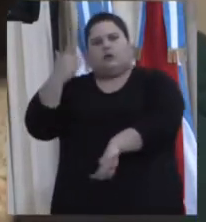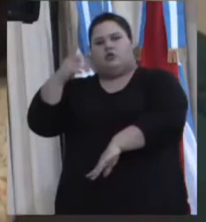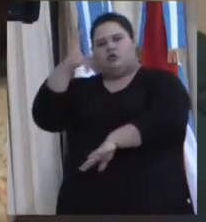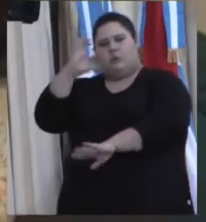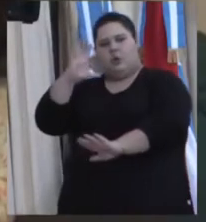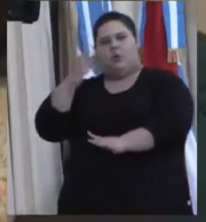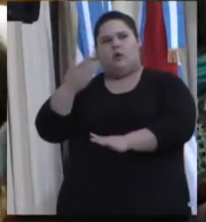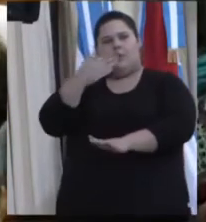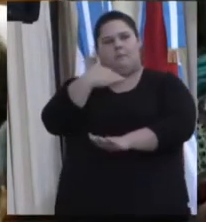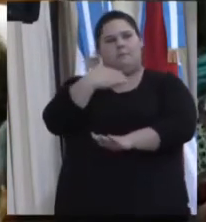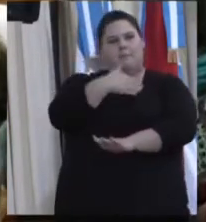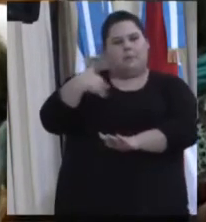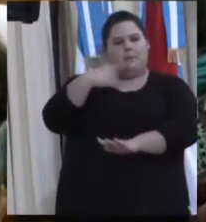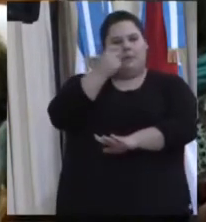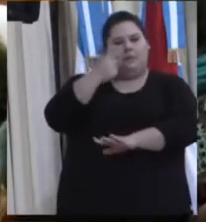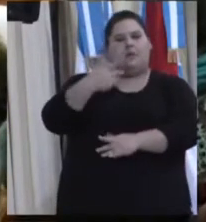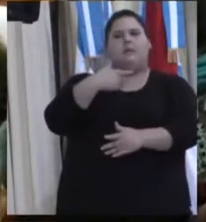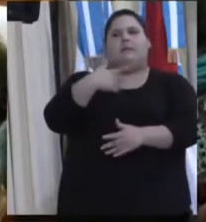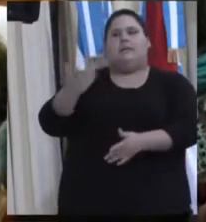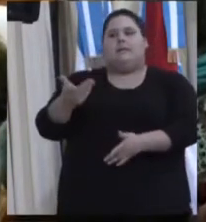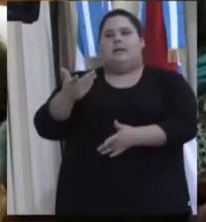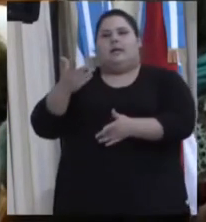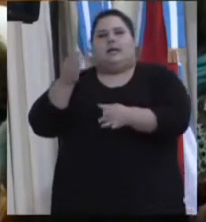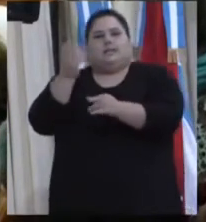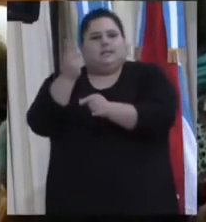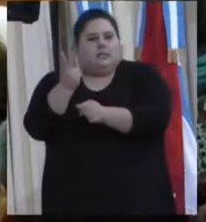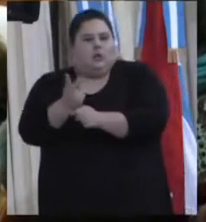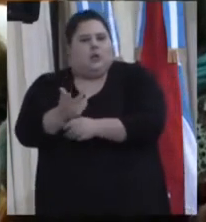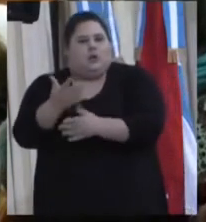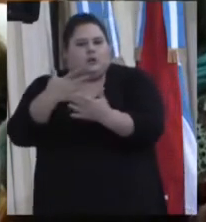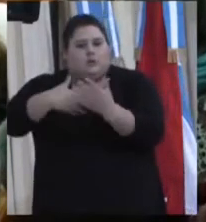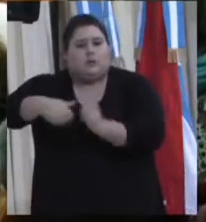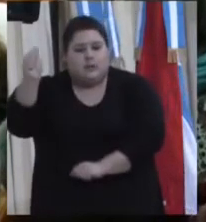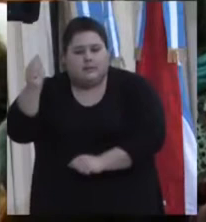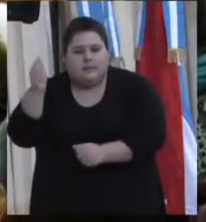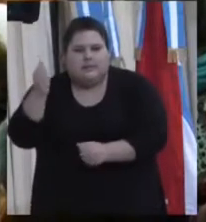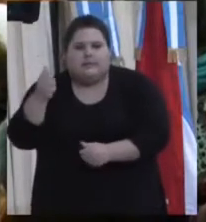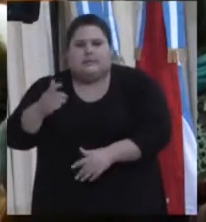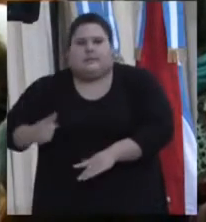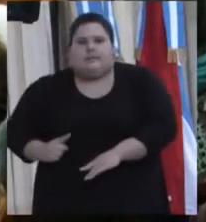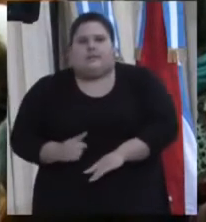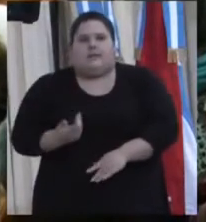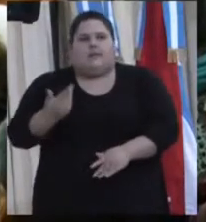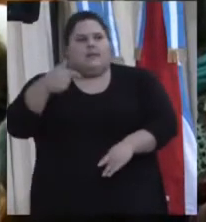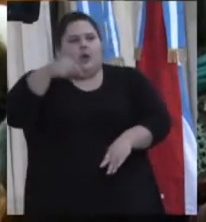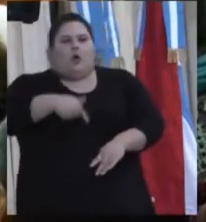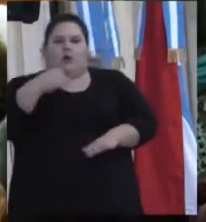viejos decían, terminé el secundario con un gran orgullo y hoy terminamos la universidad y decimos, uy, cuánto que nos falta.